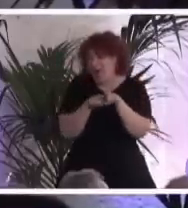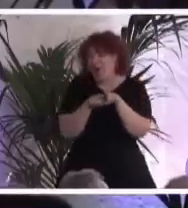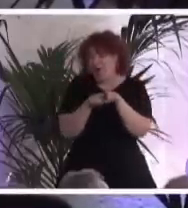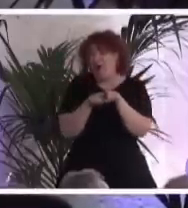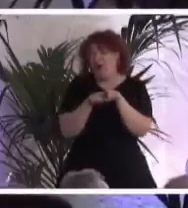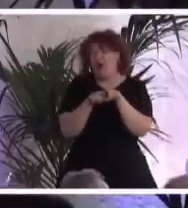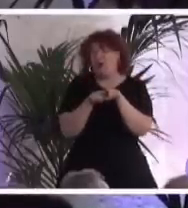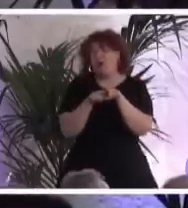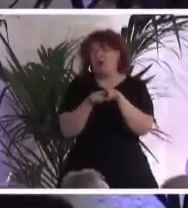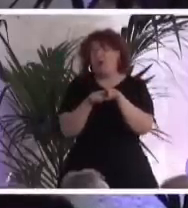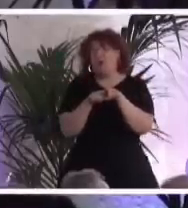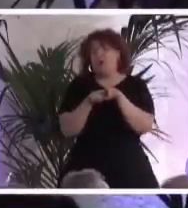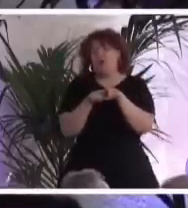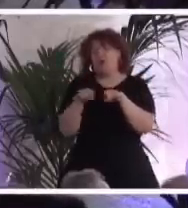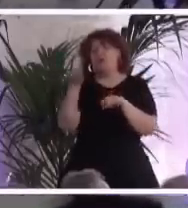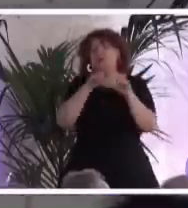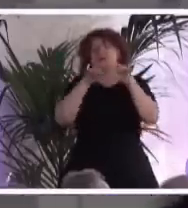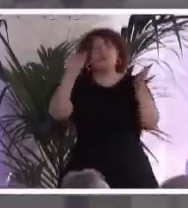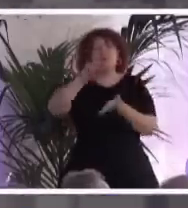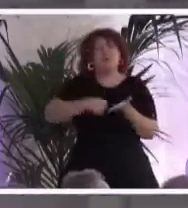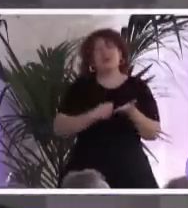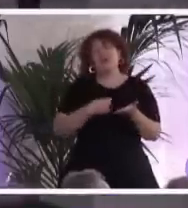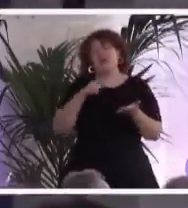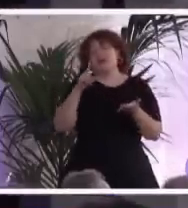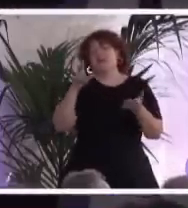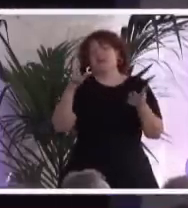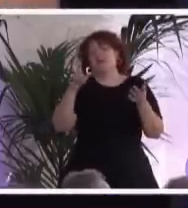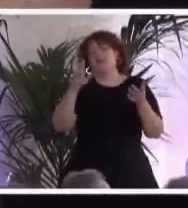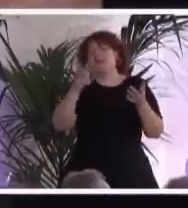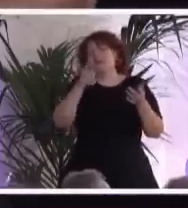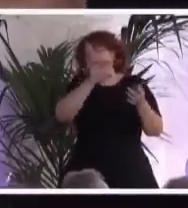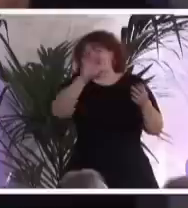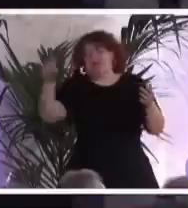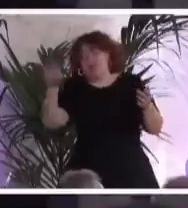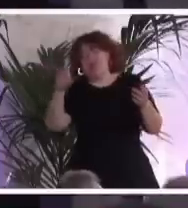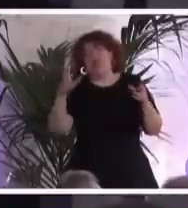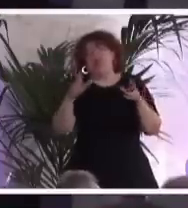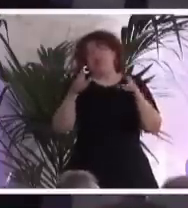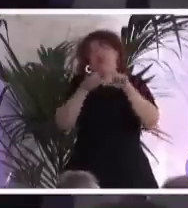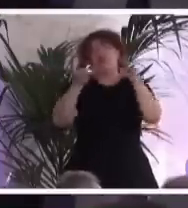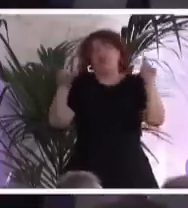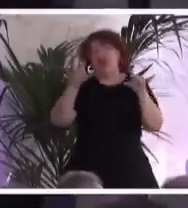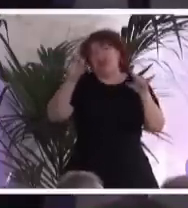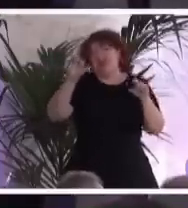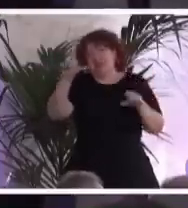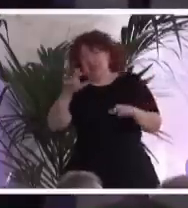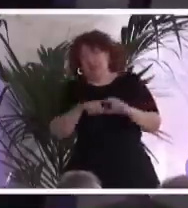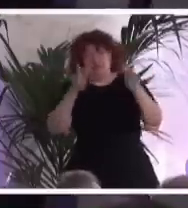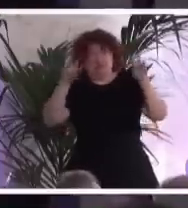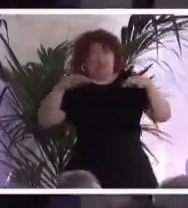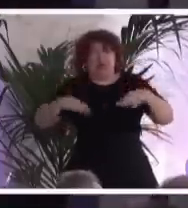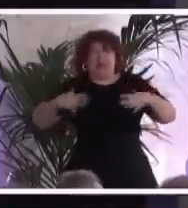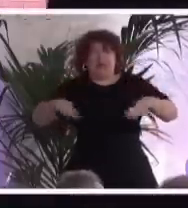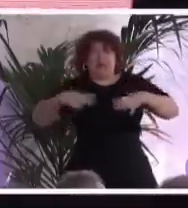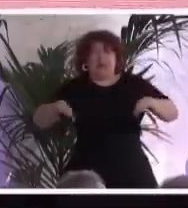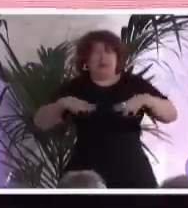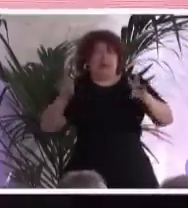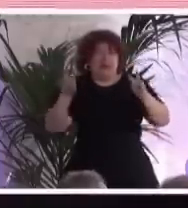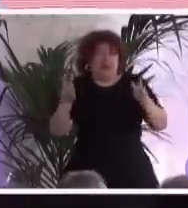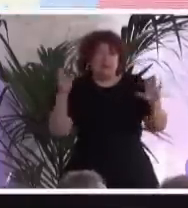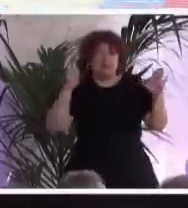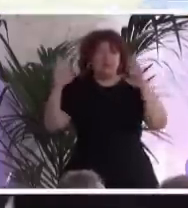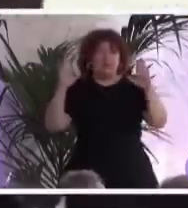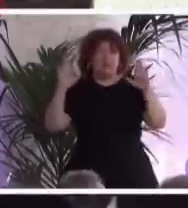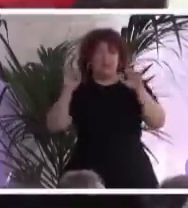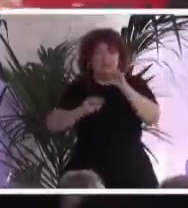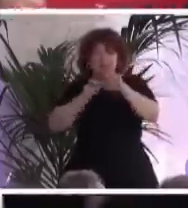para una empresa que se llama priviet Sporting sociedad limitada una empresa que se dedicaba a cosas textiles no a cosas sanitarias en plena